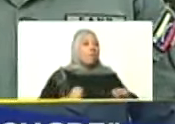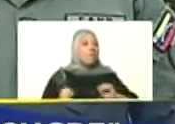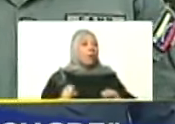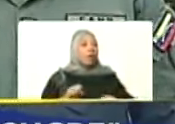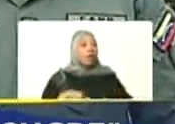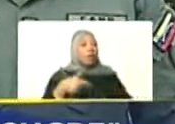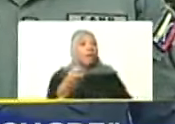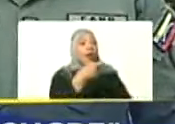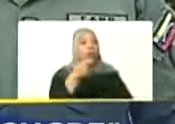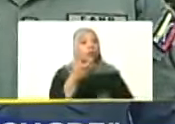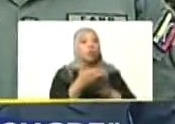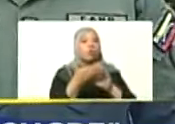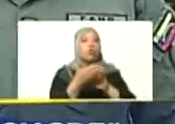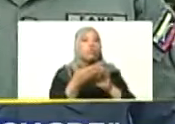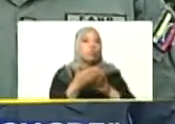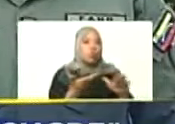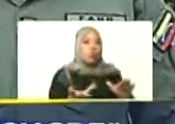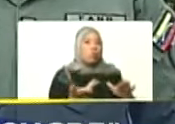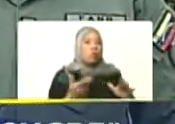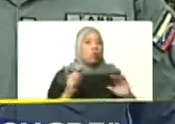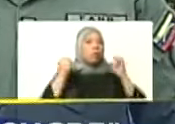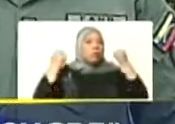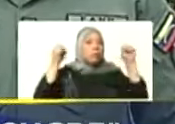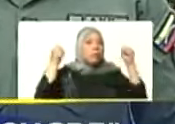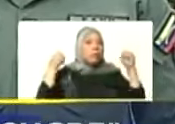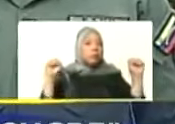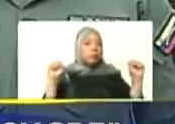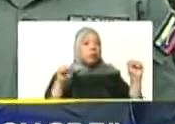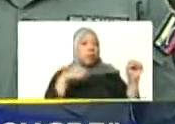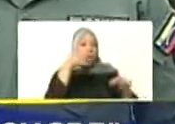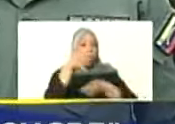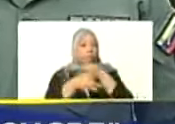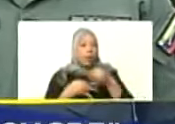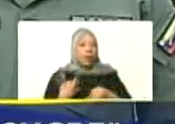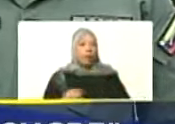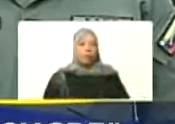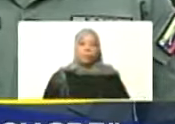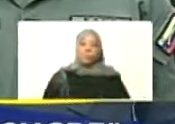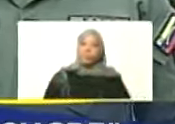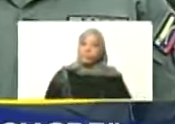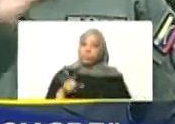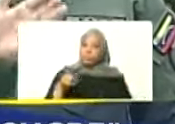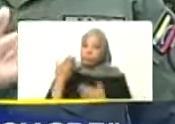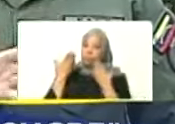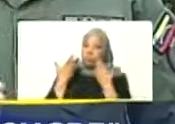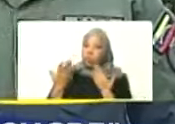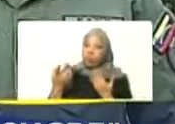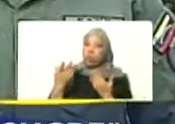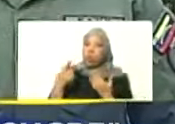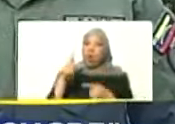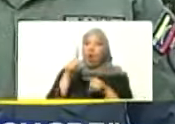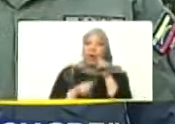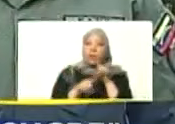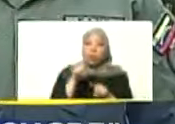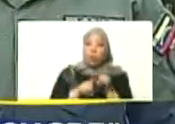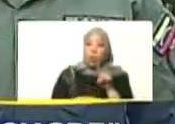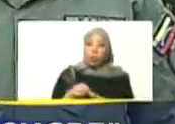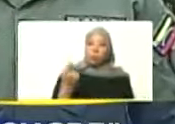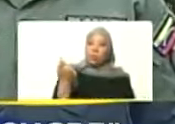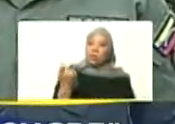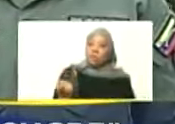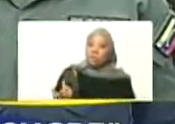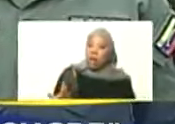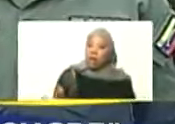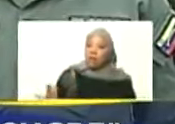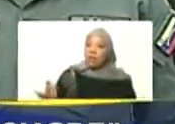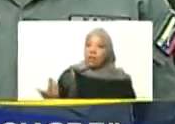enseñaron de las funciones logísticas, del abastecimiento, del